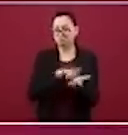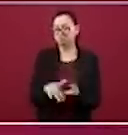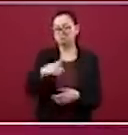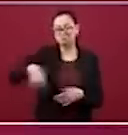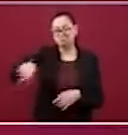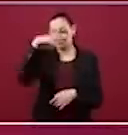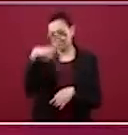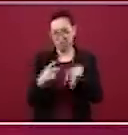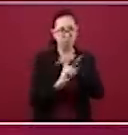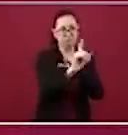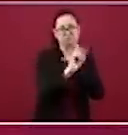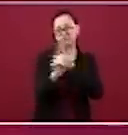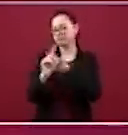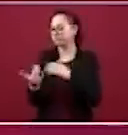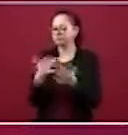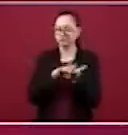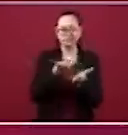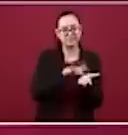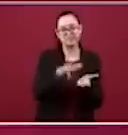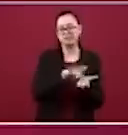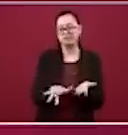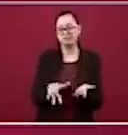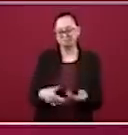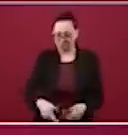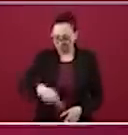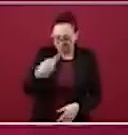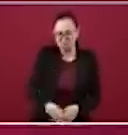paisanos migrantes, son mexicanos,